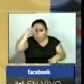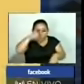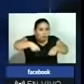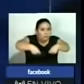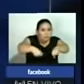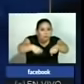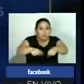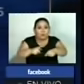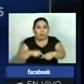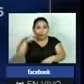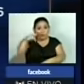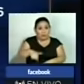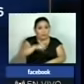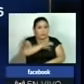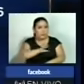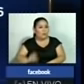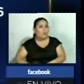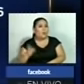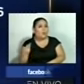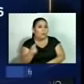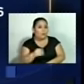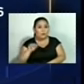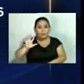A nivel nacional se registran